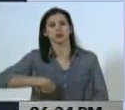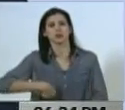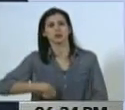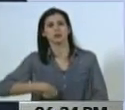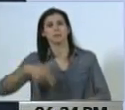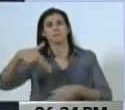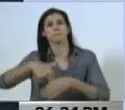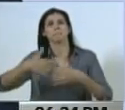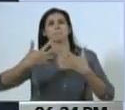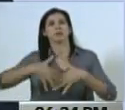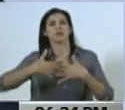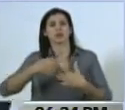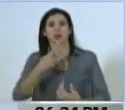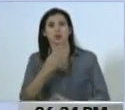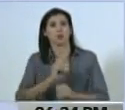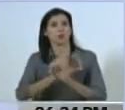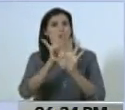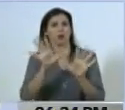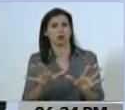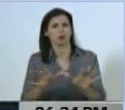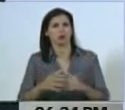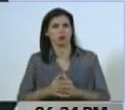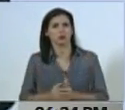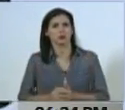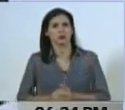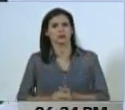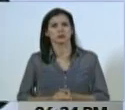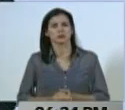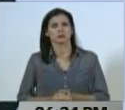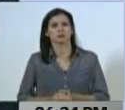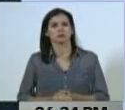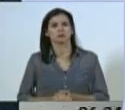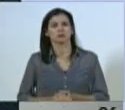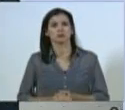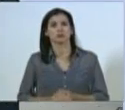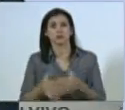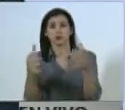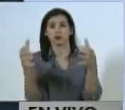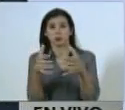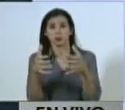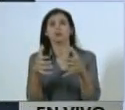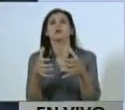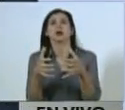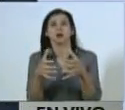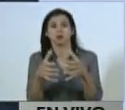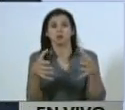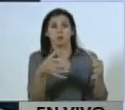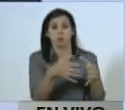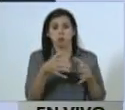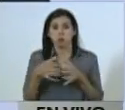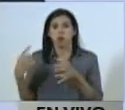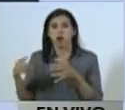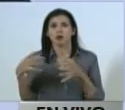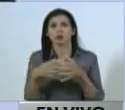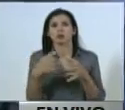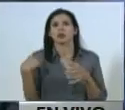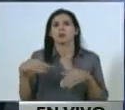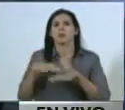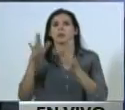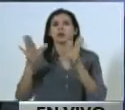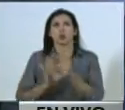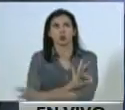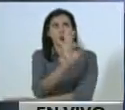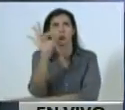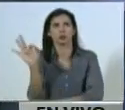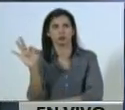de PDVSA, Eulogio del Pino. Ahora hemos distribuido el equipo para fortalecerlo. Tenemos un ministro a tiempo